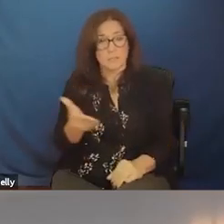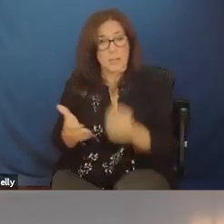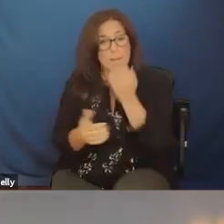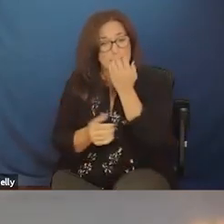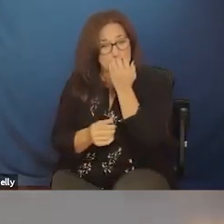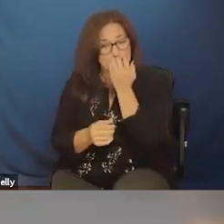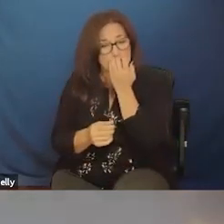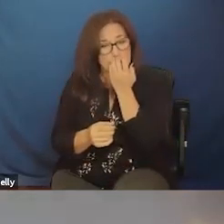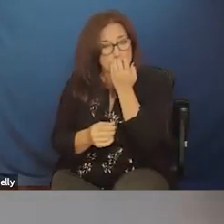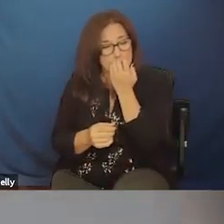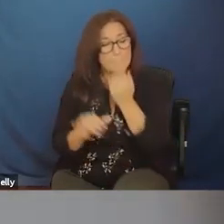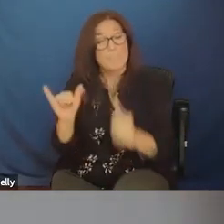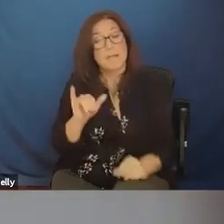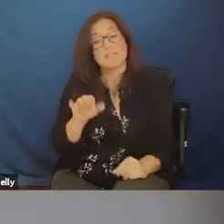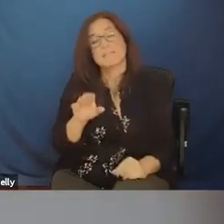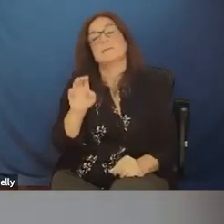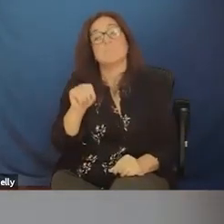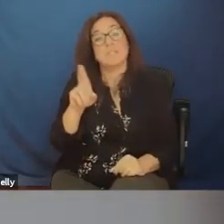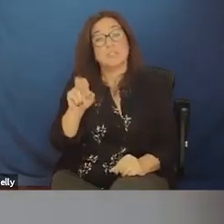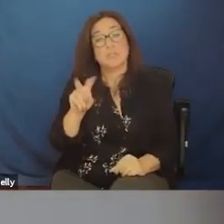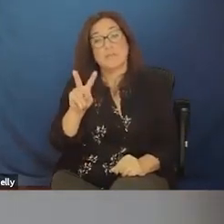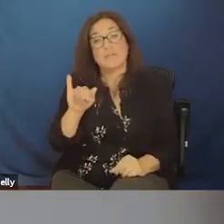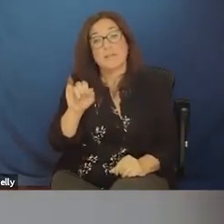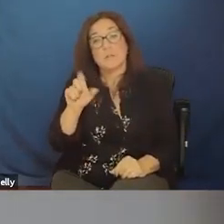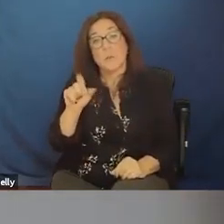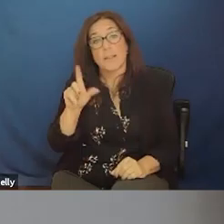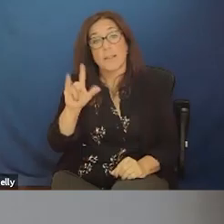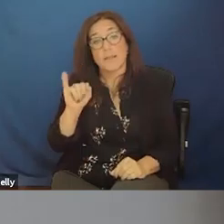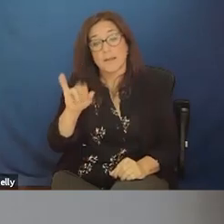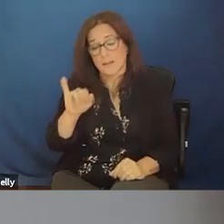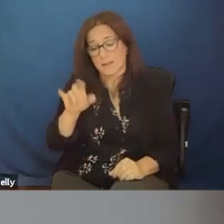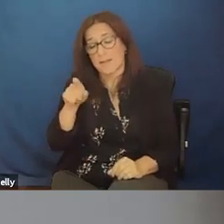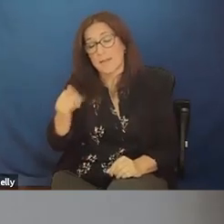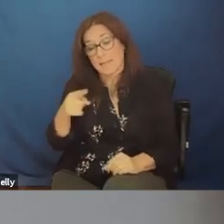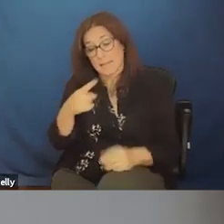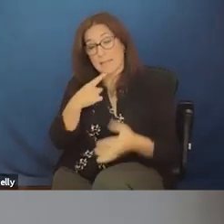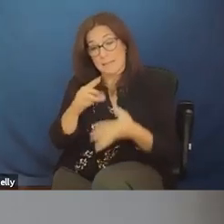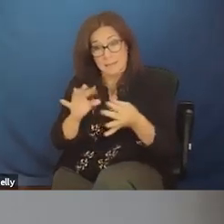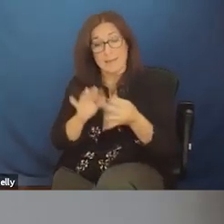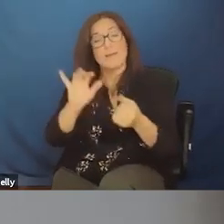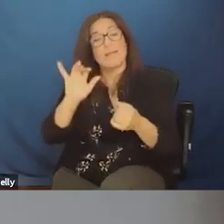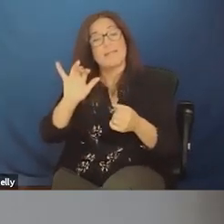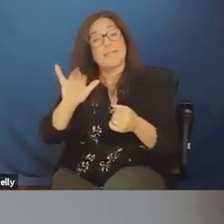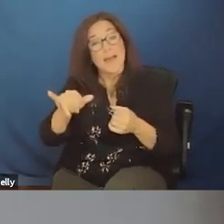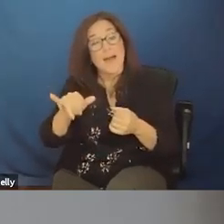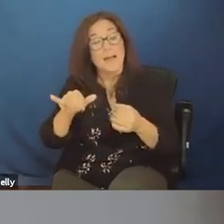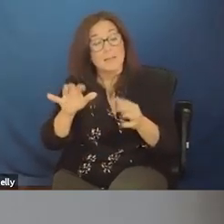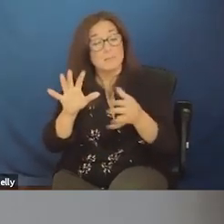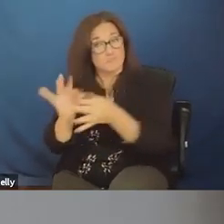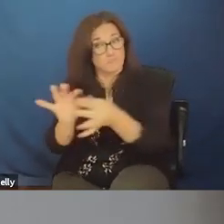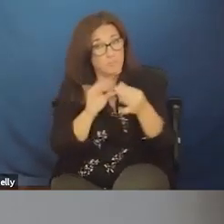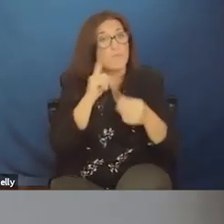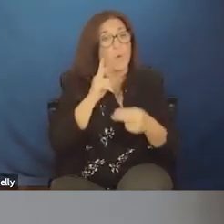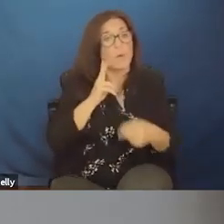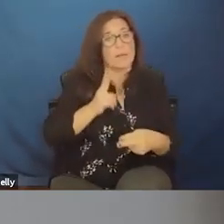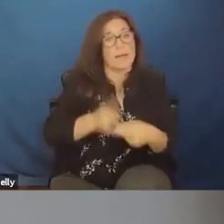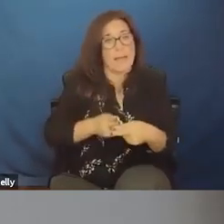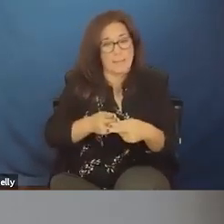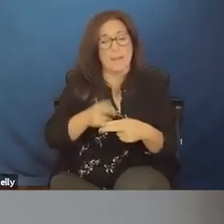como el señor visual y me dijo esto es una sesión pública sobre el nombramiento de las instalaciones del